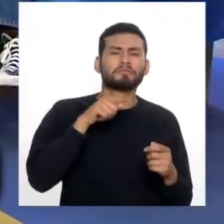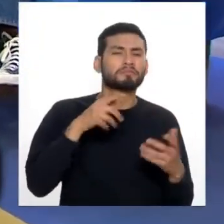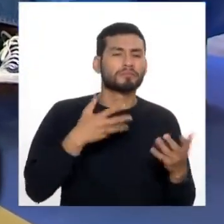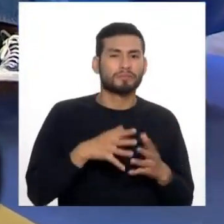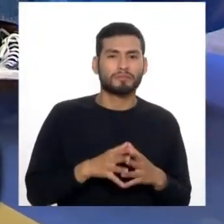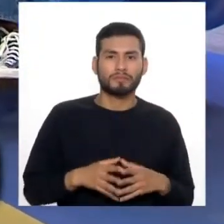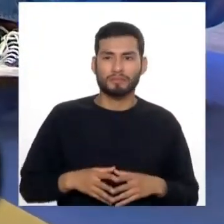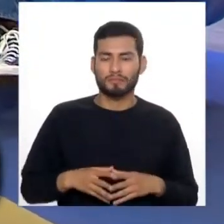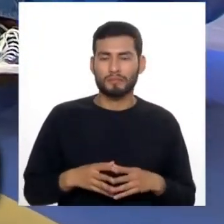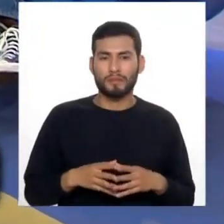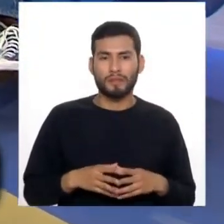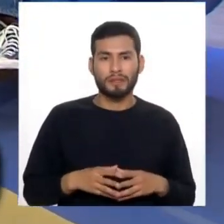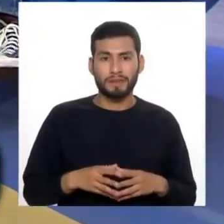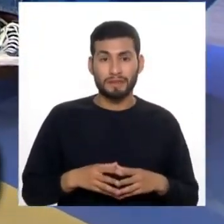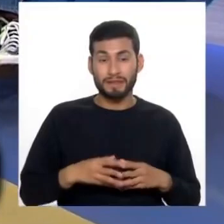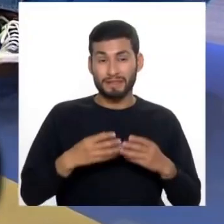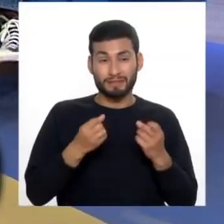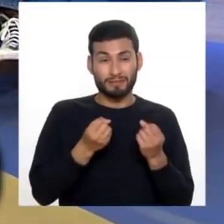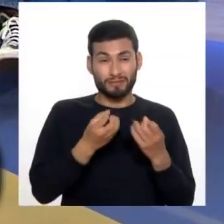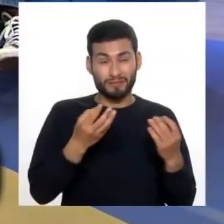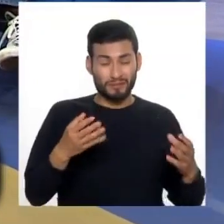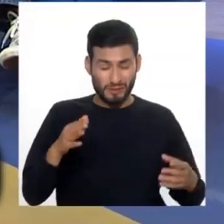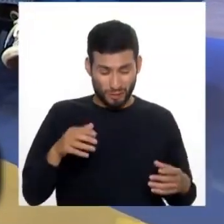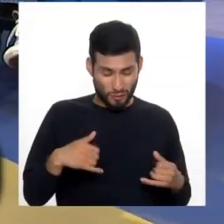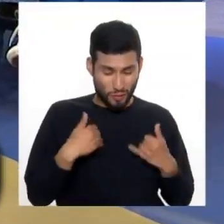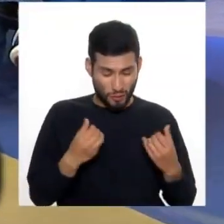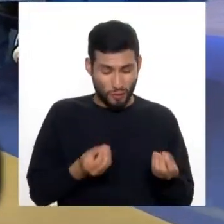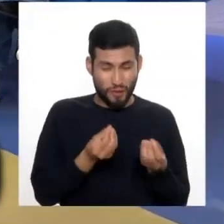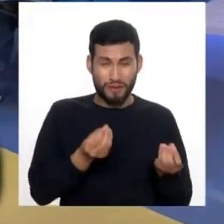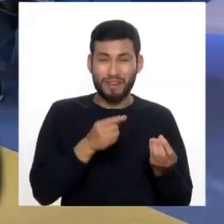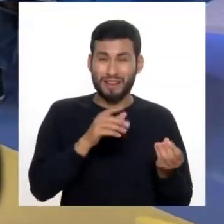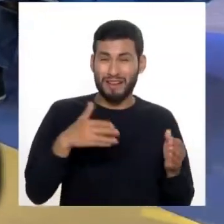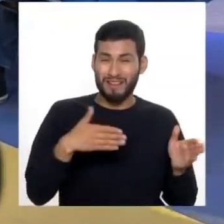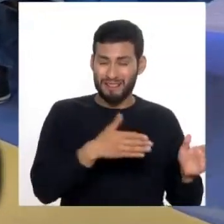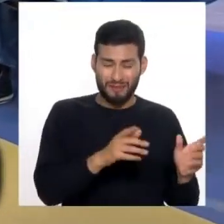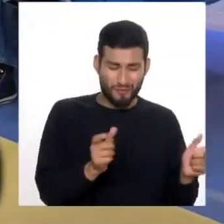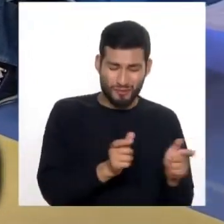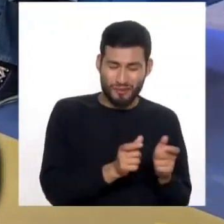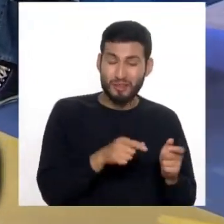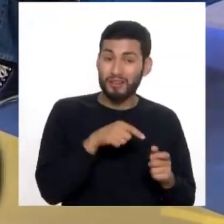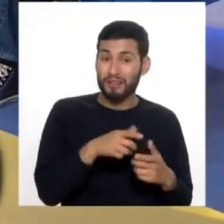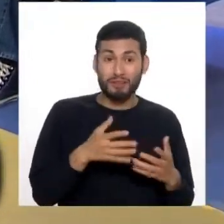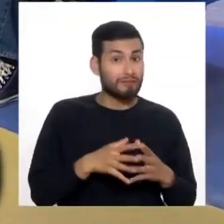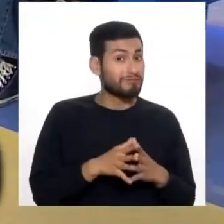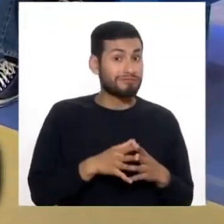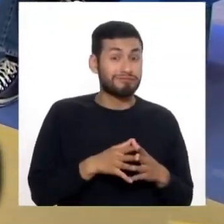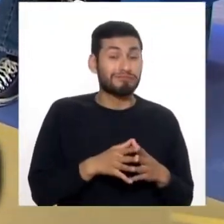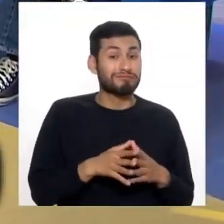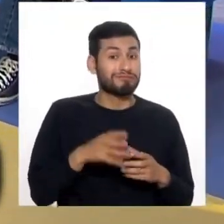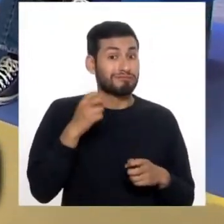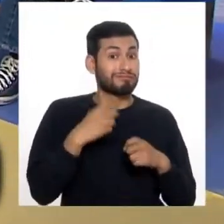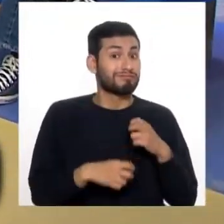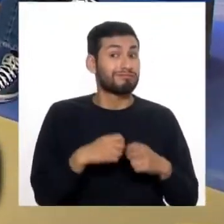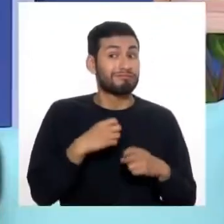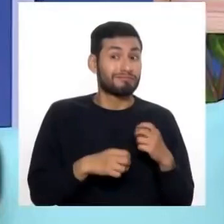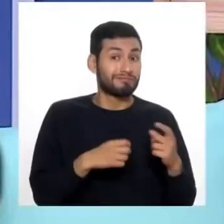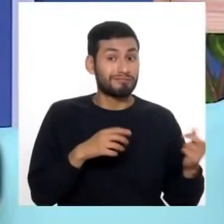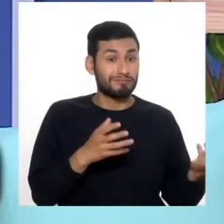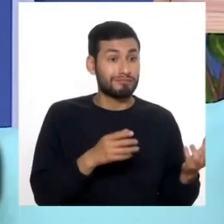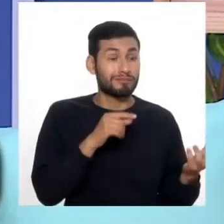contexto en donde esta alta proporción de juveniles genera no solamente problemas,